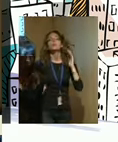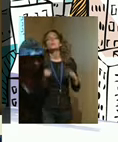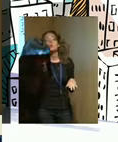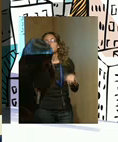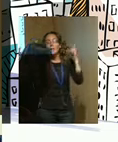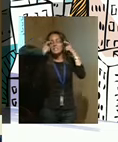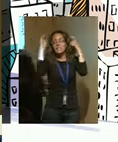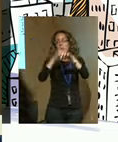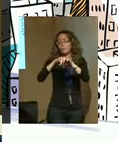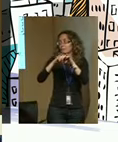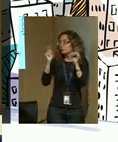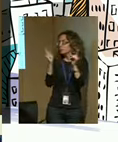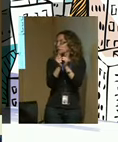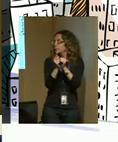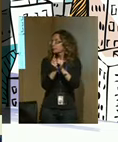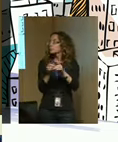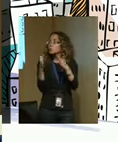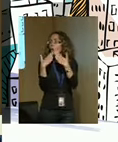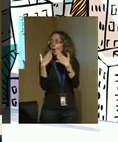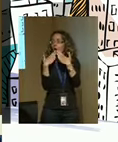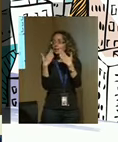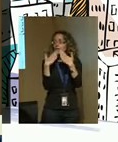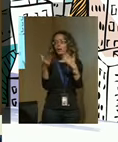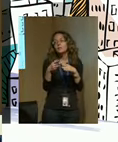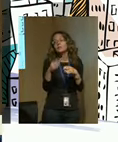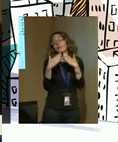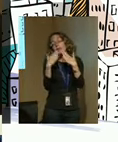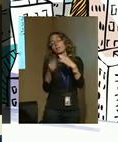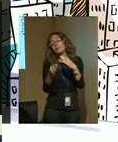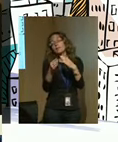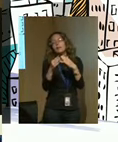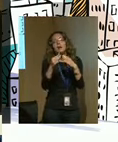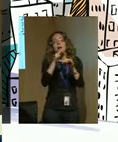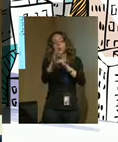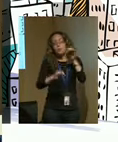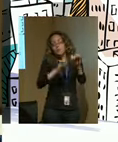en tiempo, ¿no? Sí. Bueno, muchísimas gracias, y gracias a los organizadores.